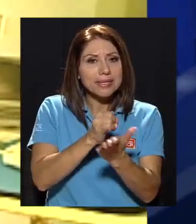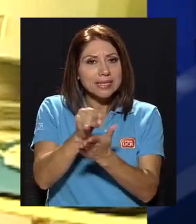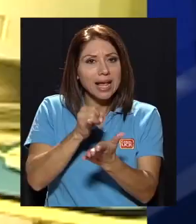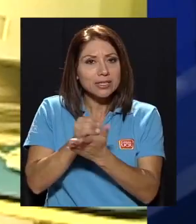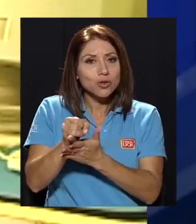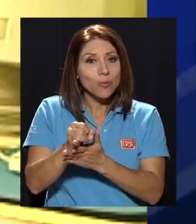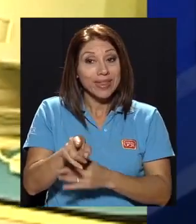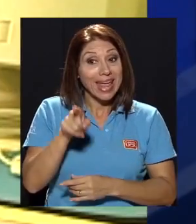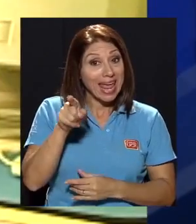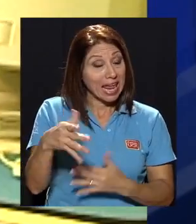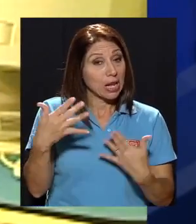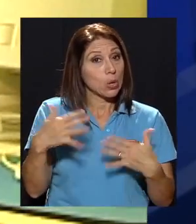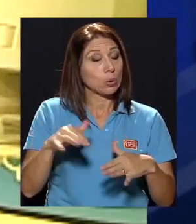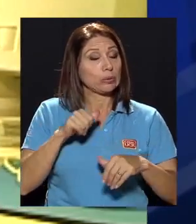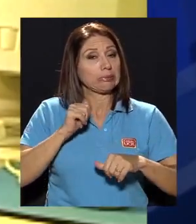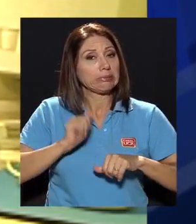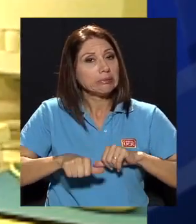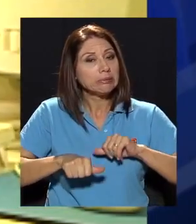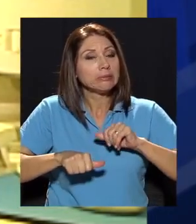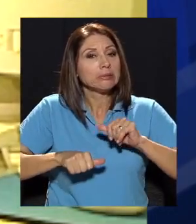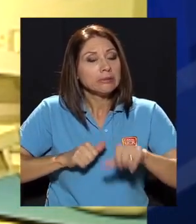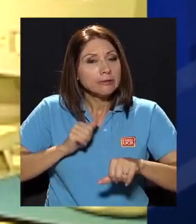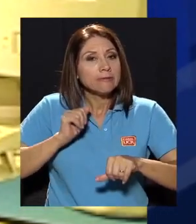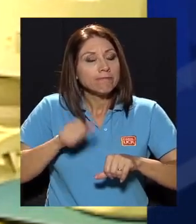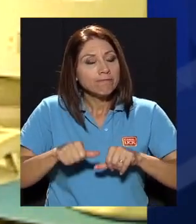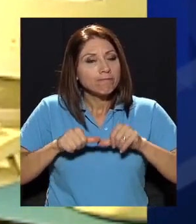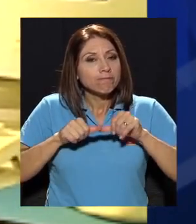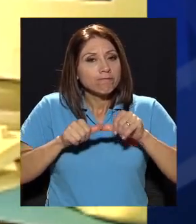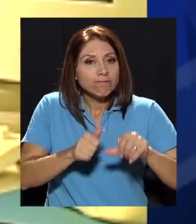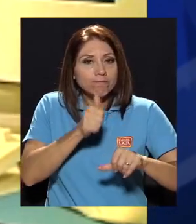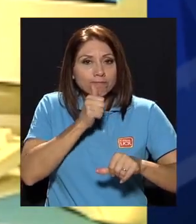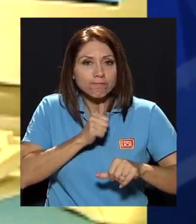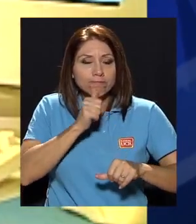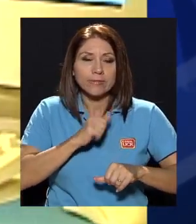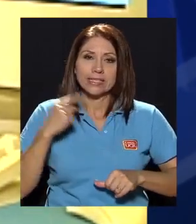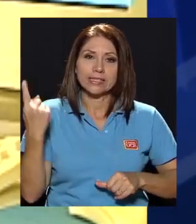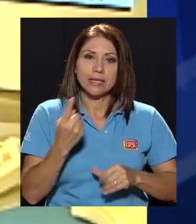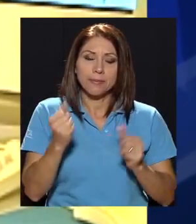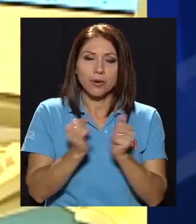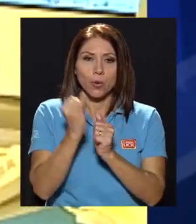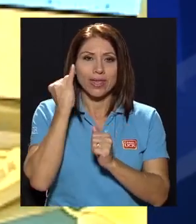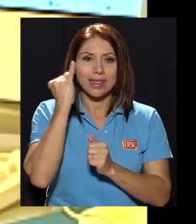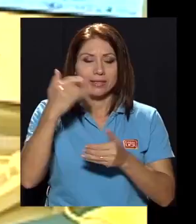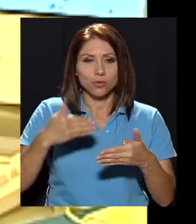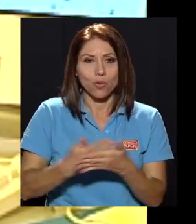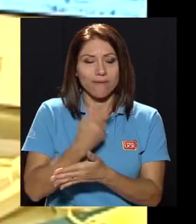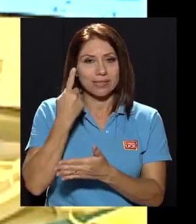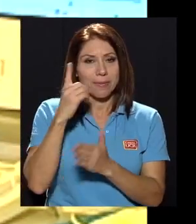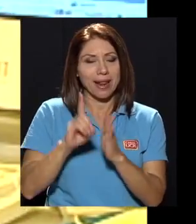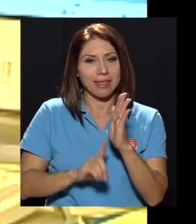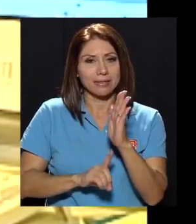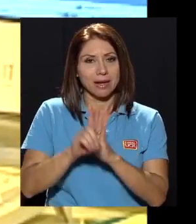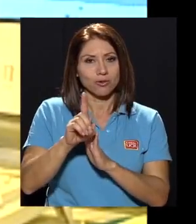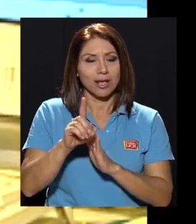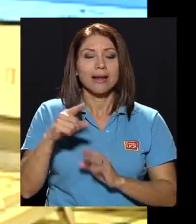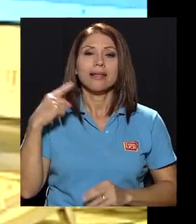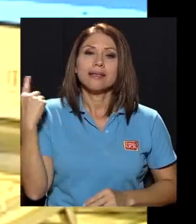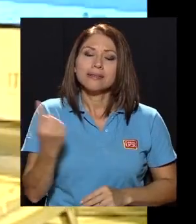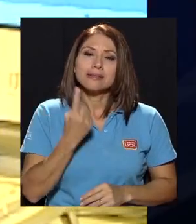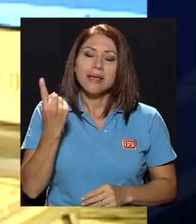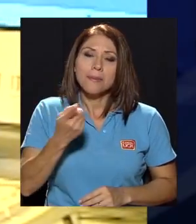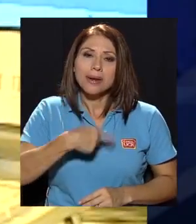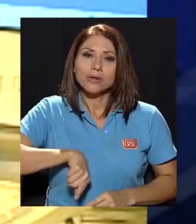persona muy perseverante, siempre con ideas nuevas para desarrollar, y siempre